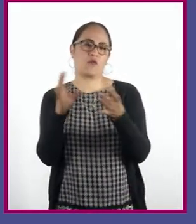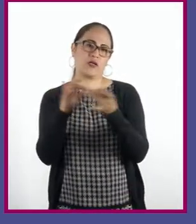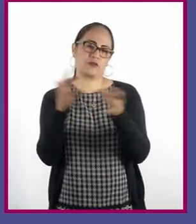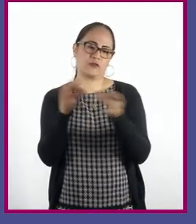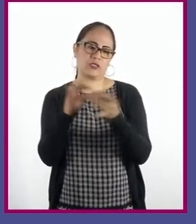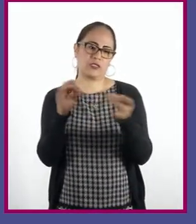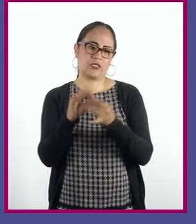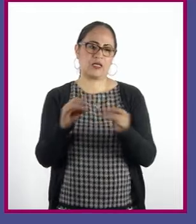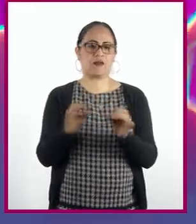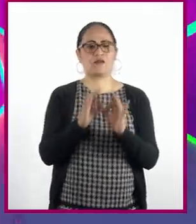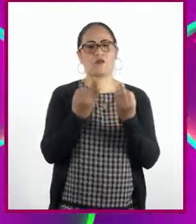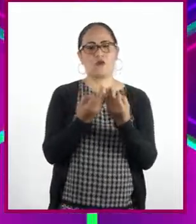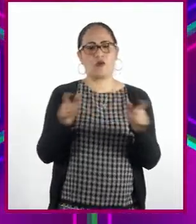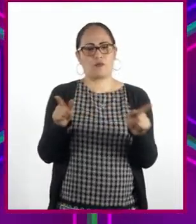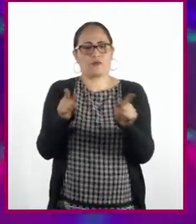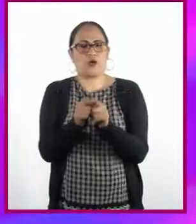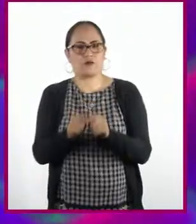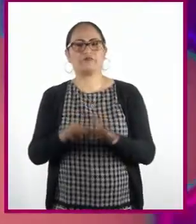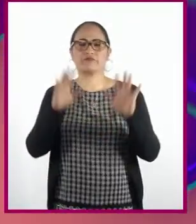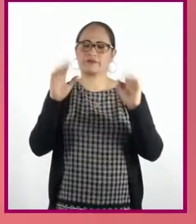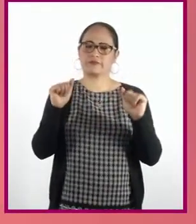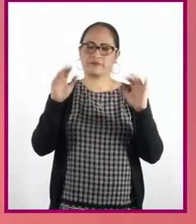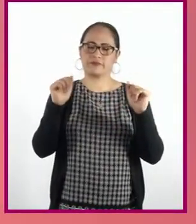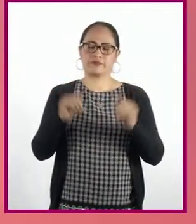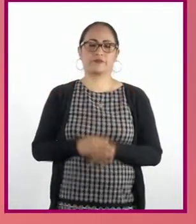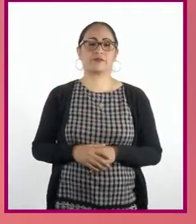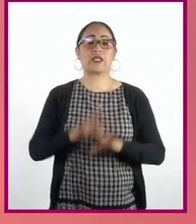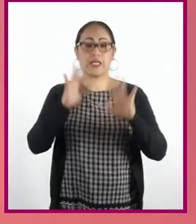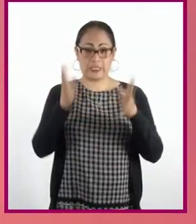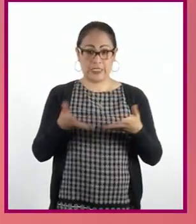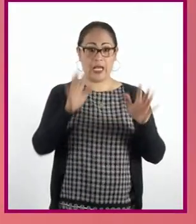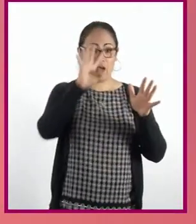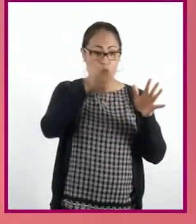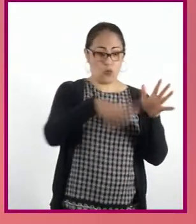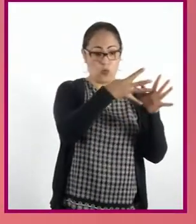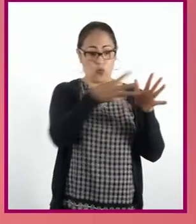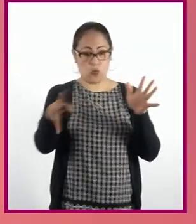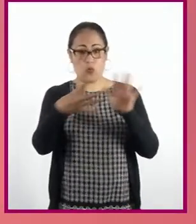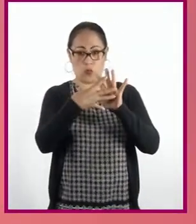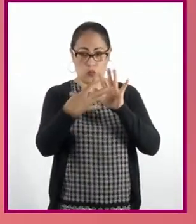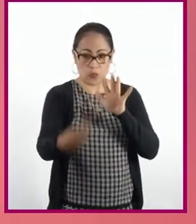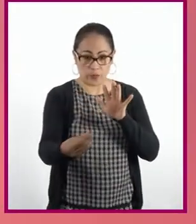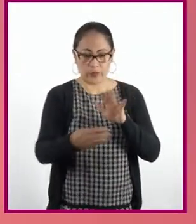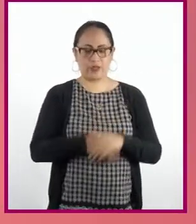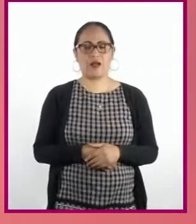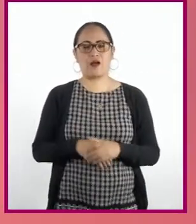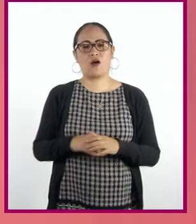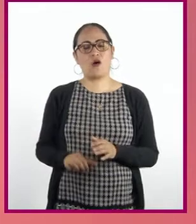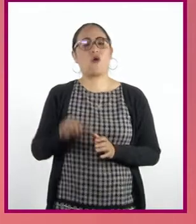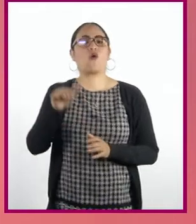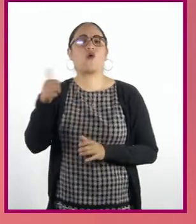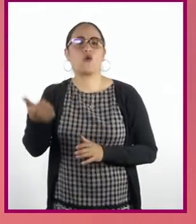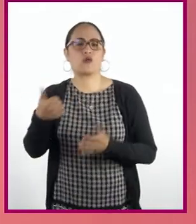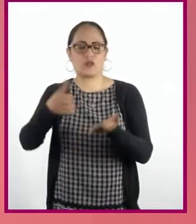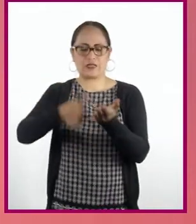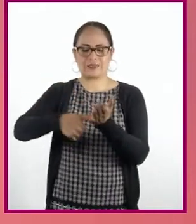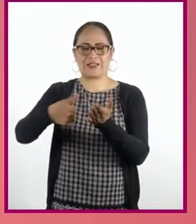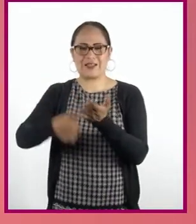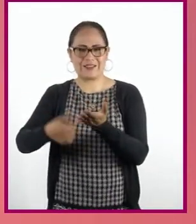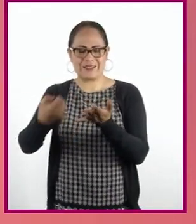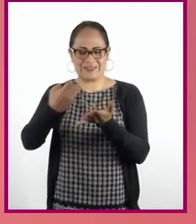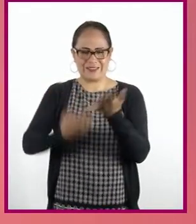carta, despedida. Una vez que elaboraron su cuadro, vamos a revisar otros ejemplos de cartas formales